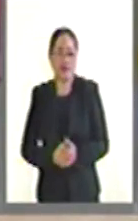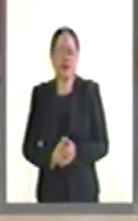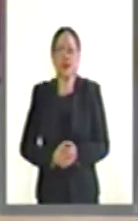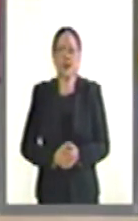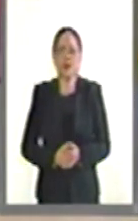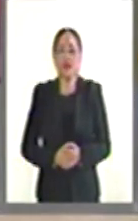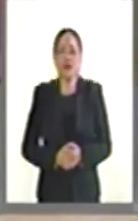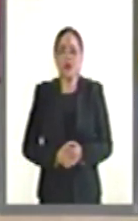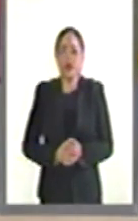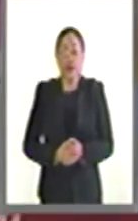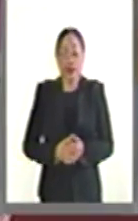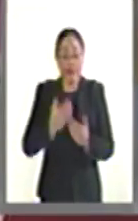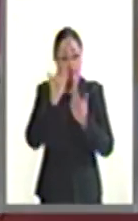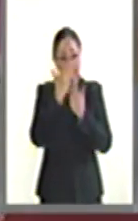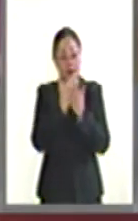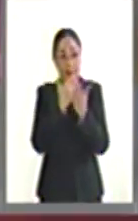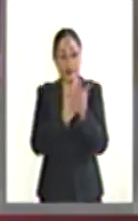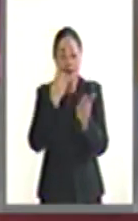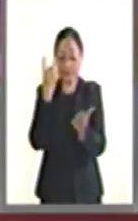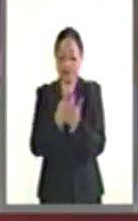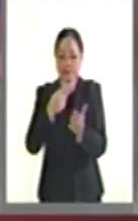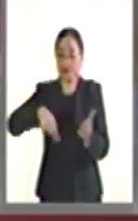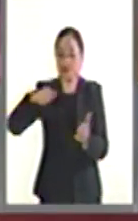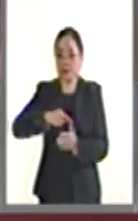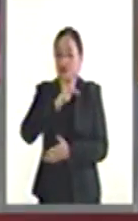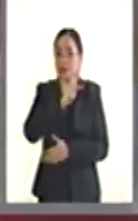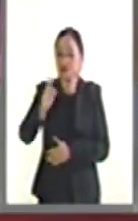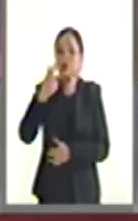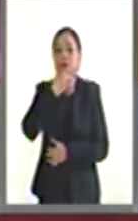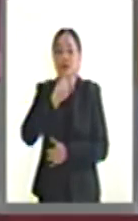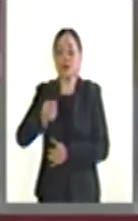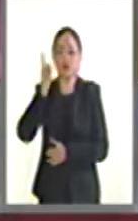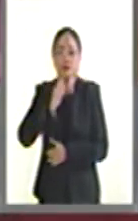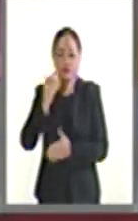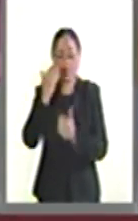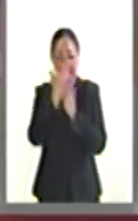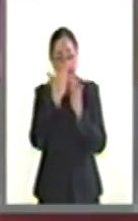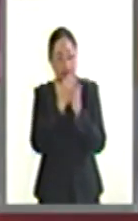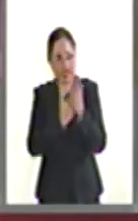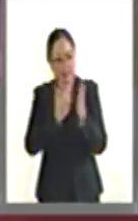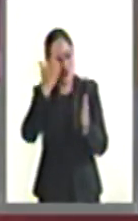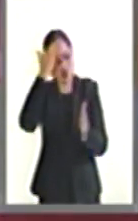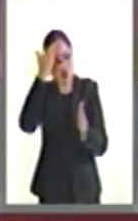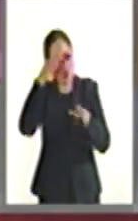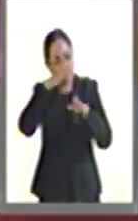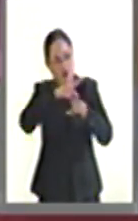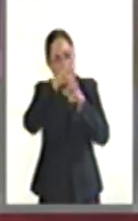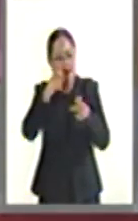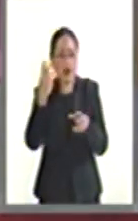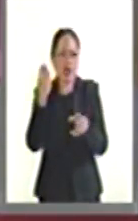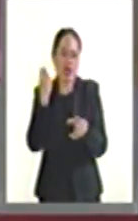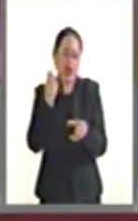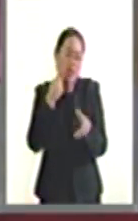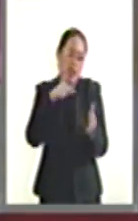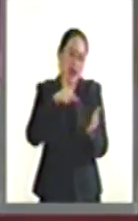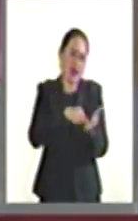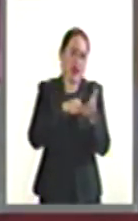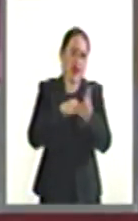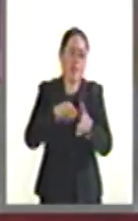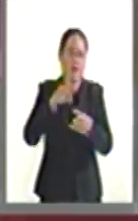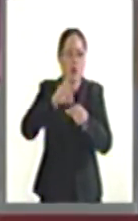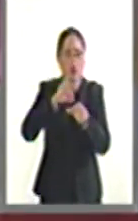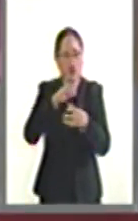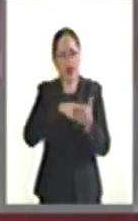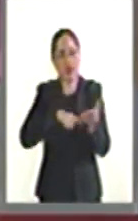dictamen únicamente acredita que todas y todos cumplen cabalmente con conocimientos en derecho electoral, aunque